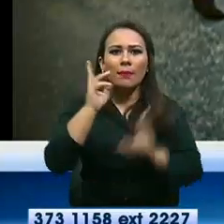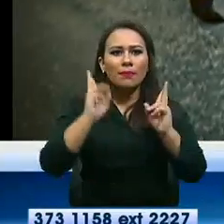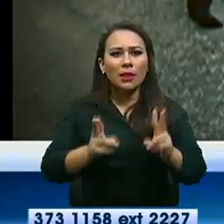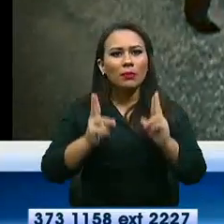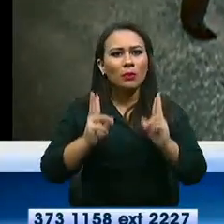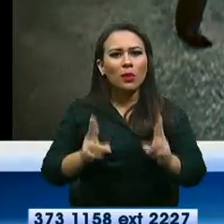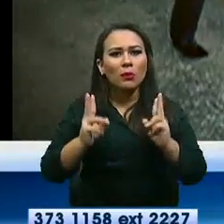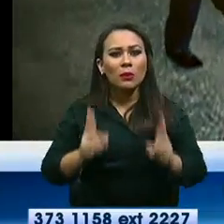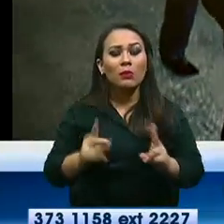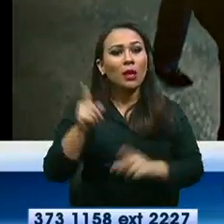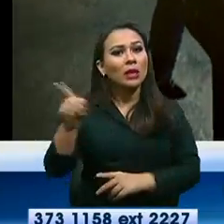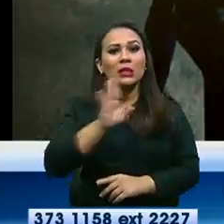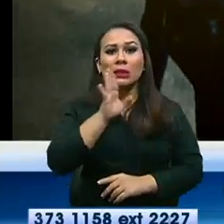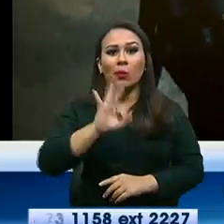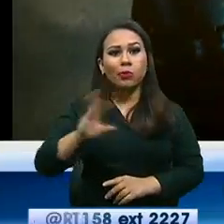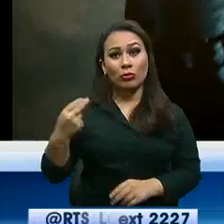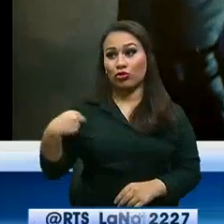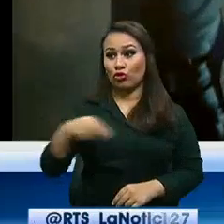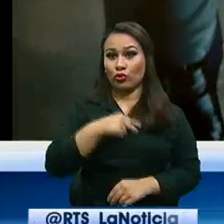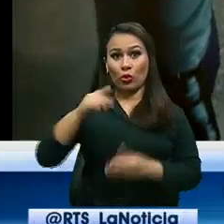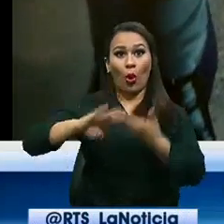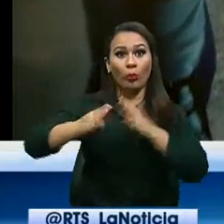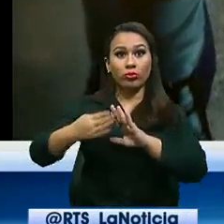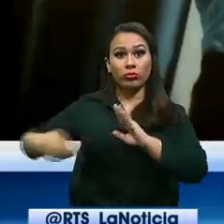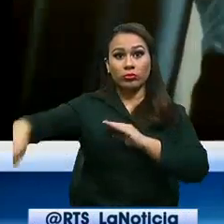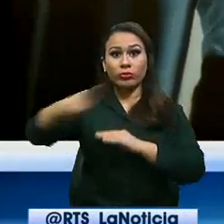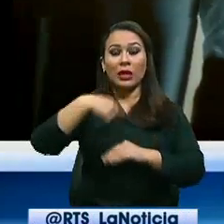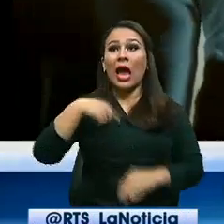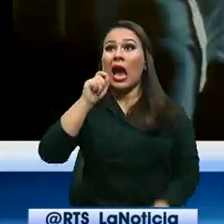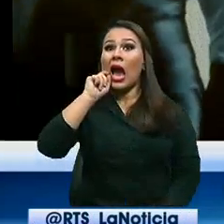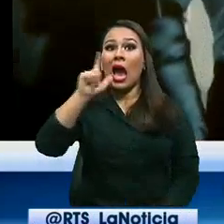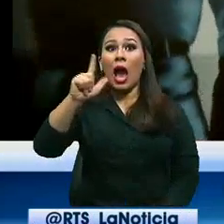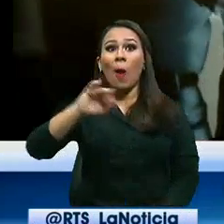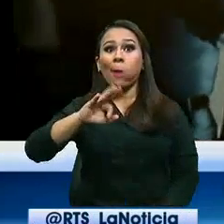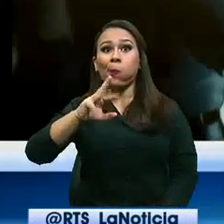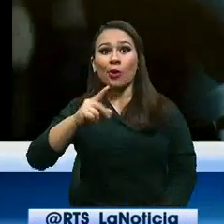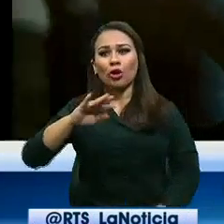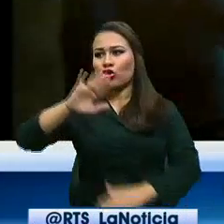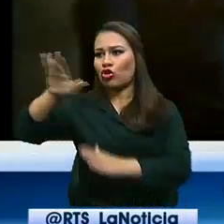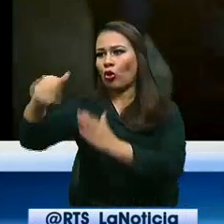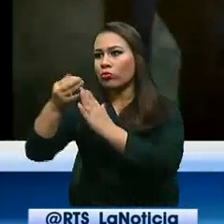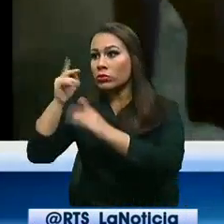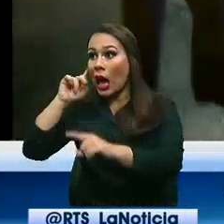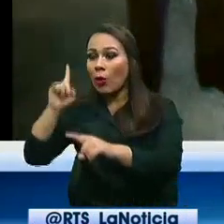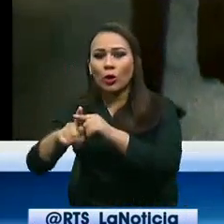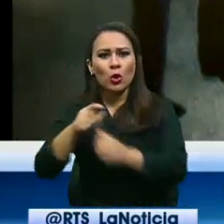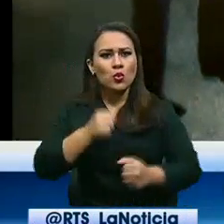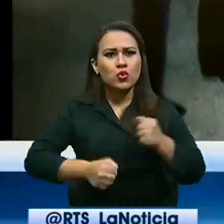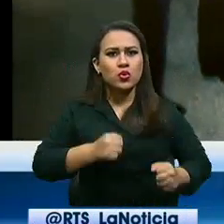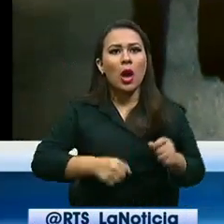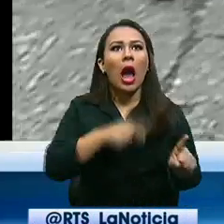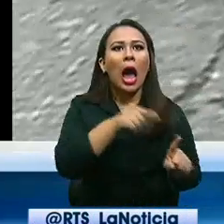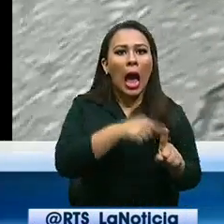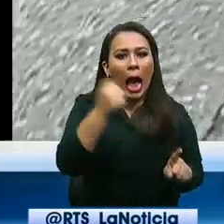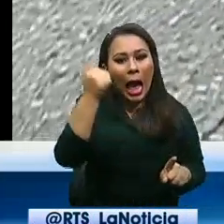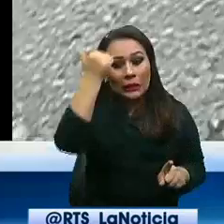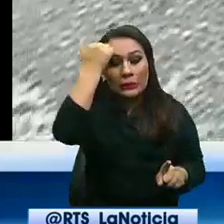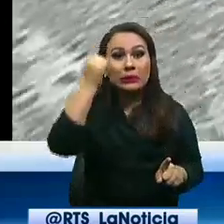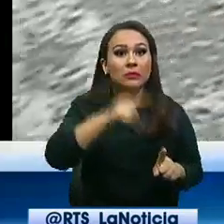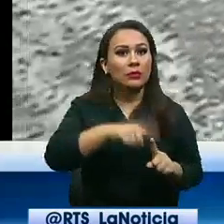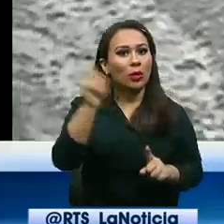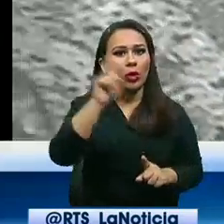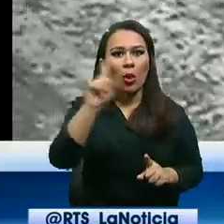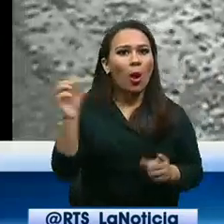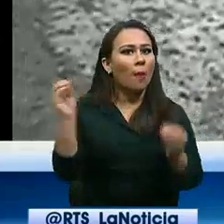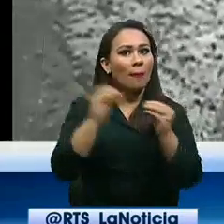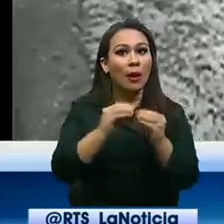las veces. Todos estamos unidos. Aquí uno grita robo, todos tenemos que salir. Porque sí le dimos, fue un escarmiento a este varón. La policía lo